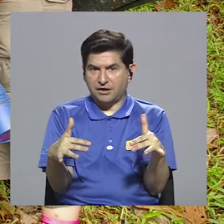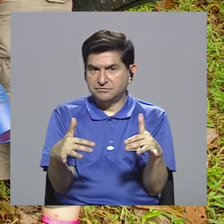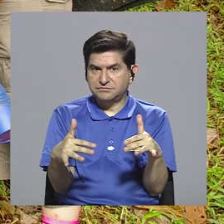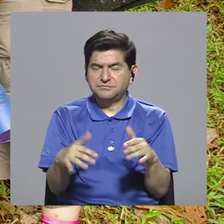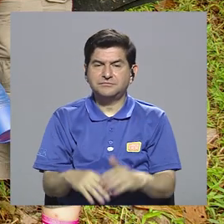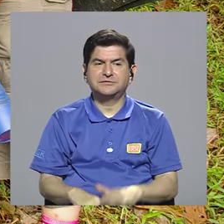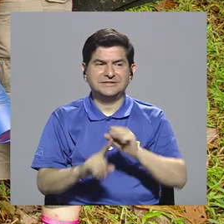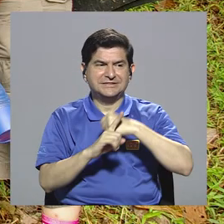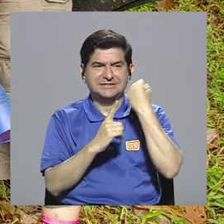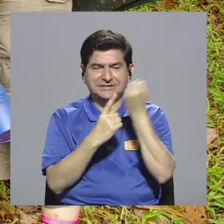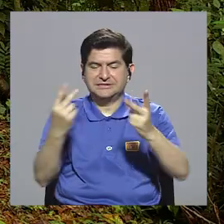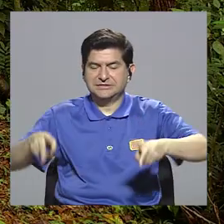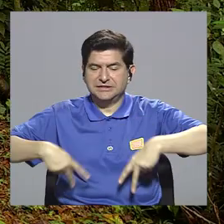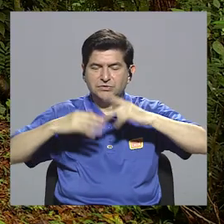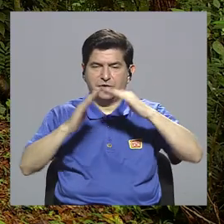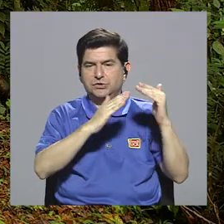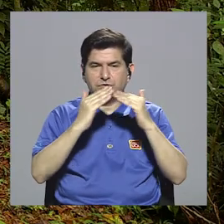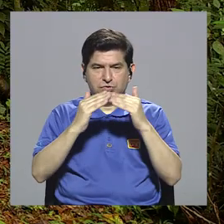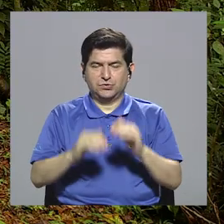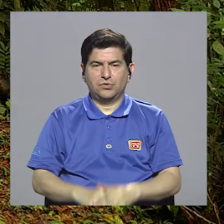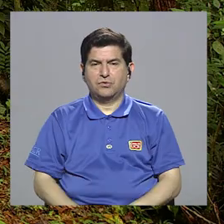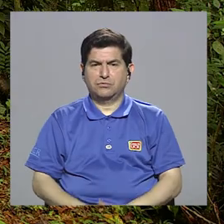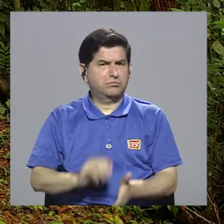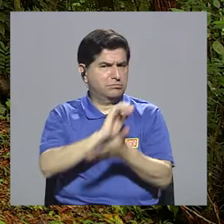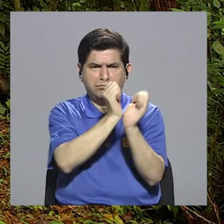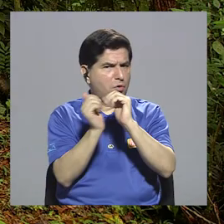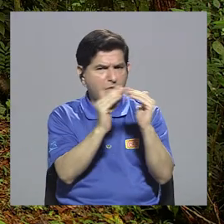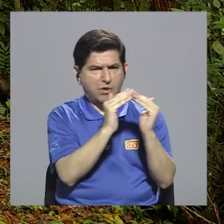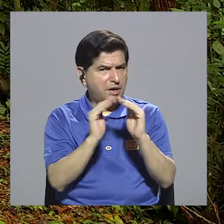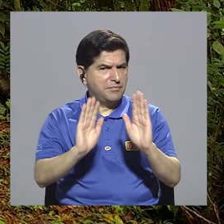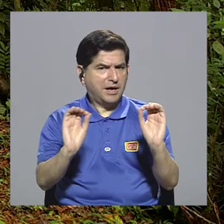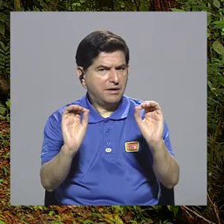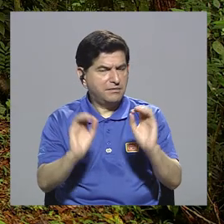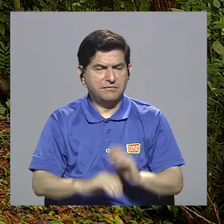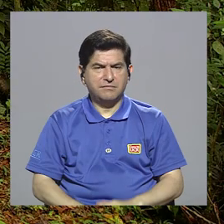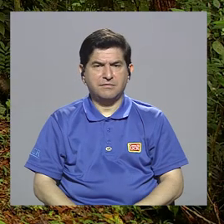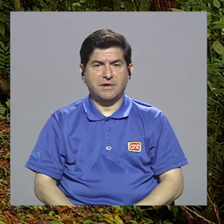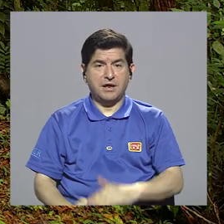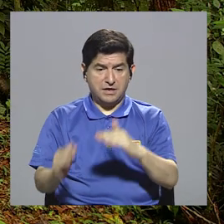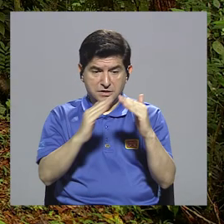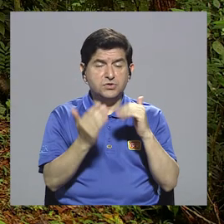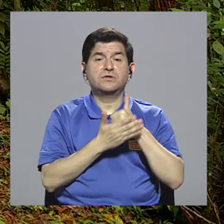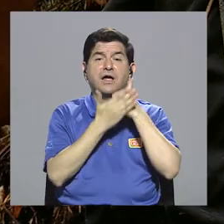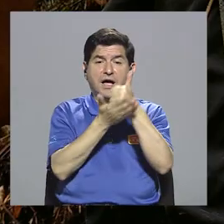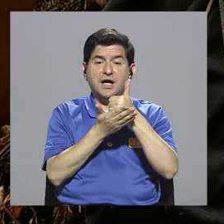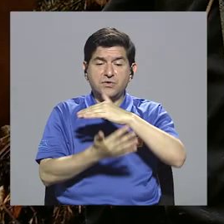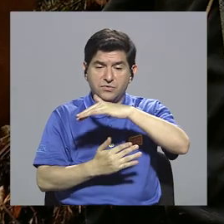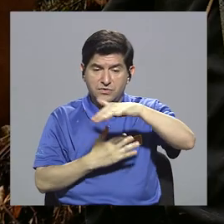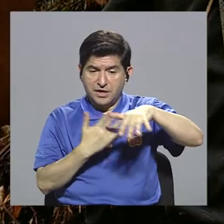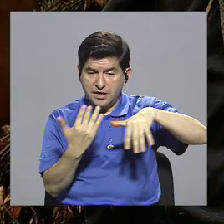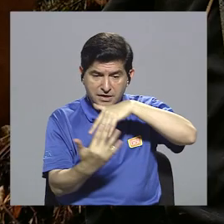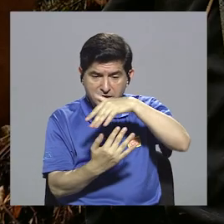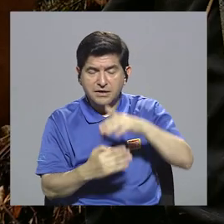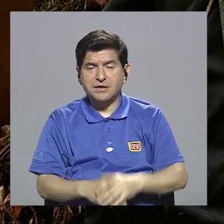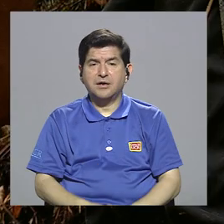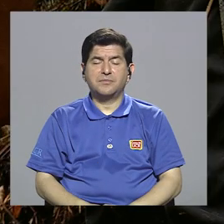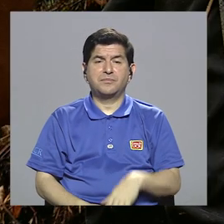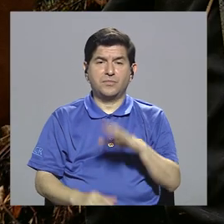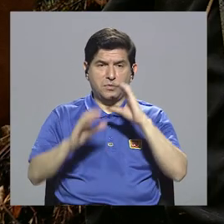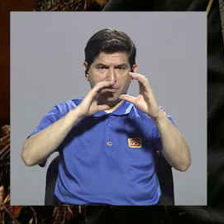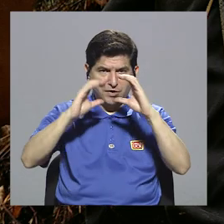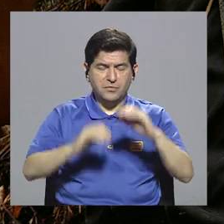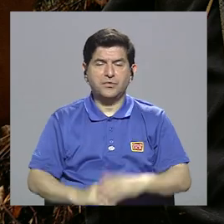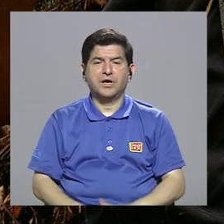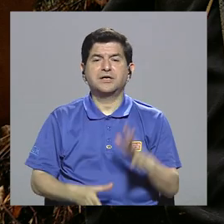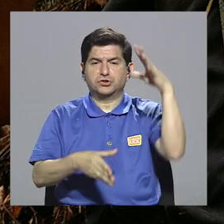sin cambiar la ciudad todavía la ciudad tiene que favorecer esos espacios de comunicación esos espacios de integración y el aporte que